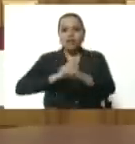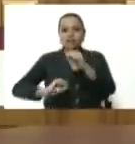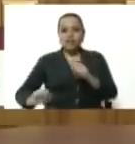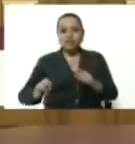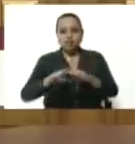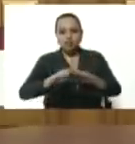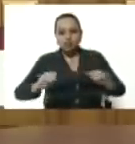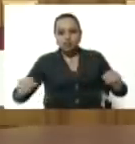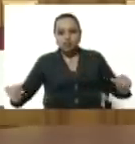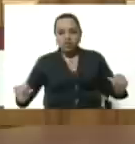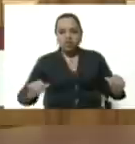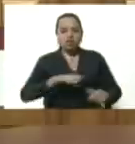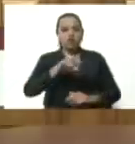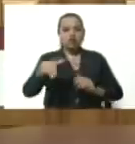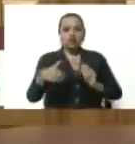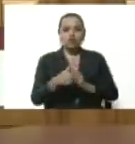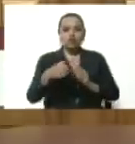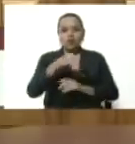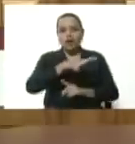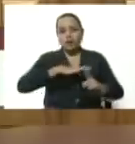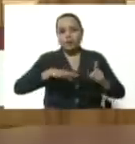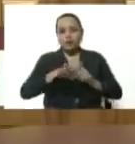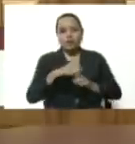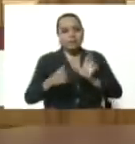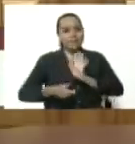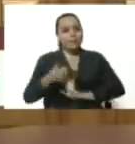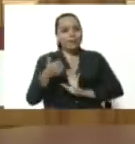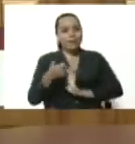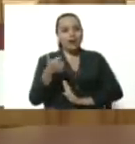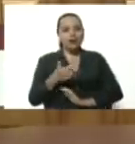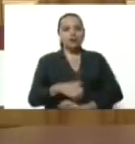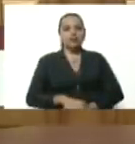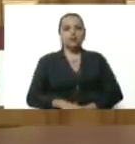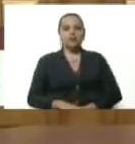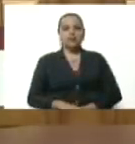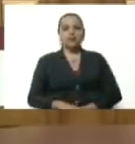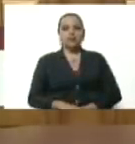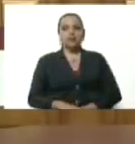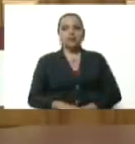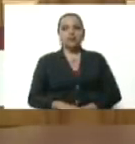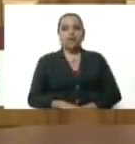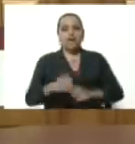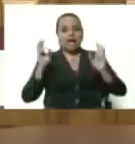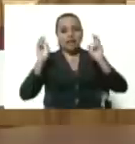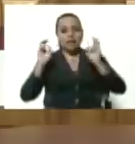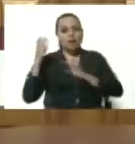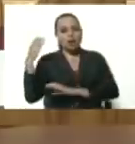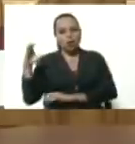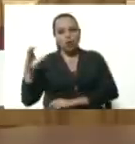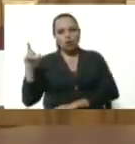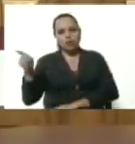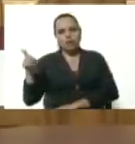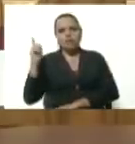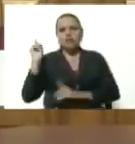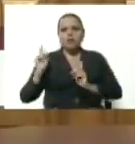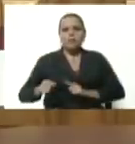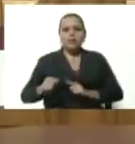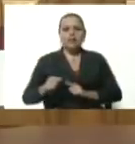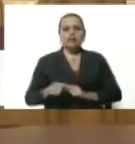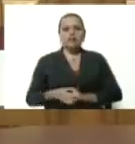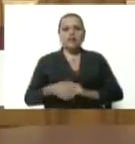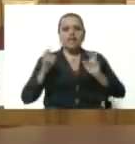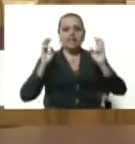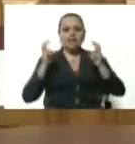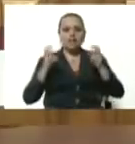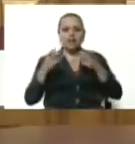los ámbitos. Pero en particular, claro está el tema de Colombia, pero en particular